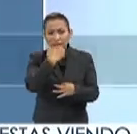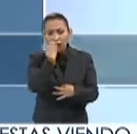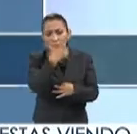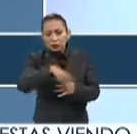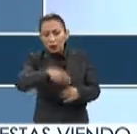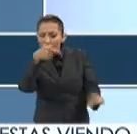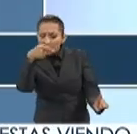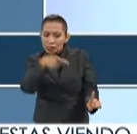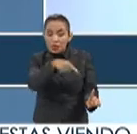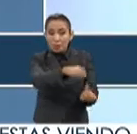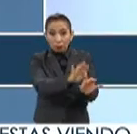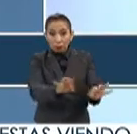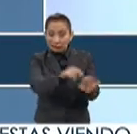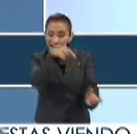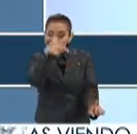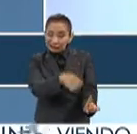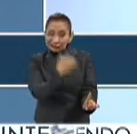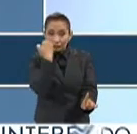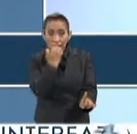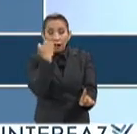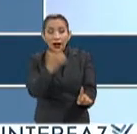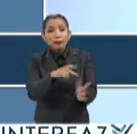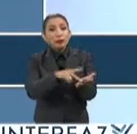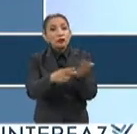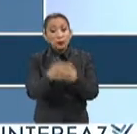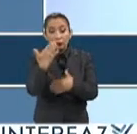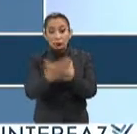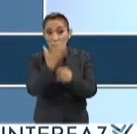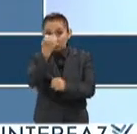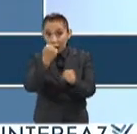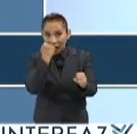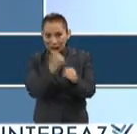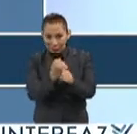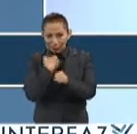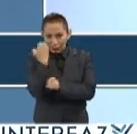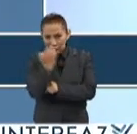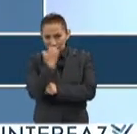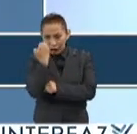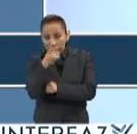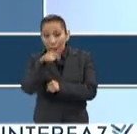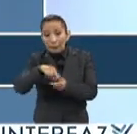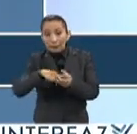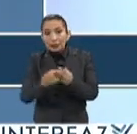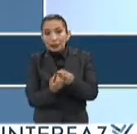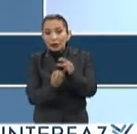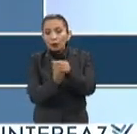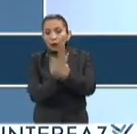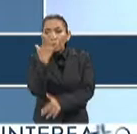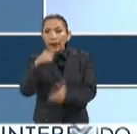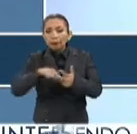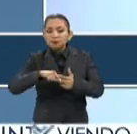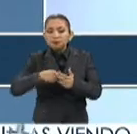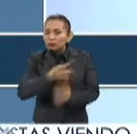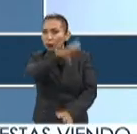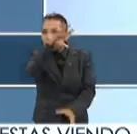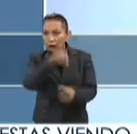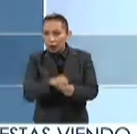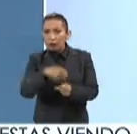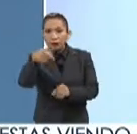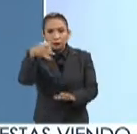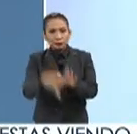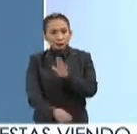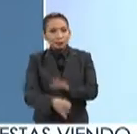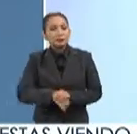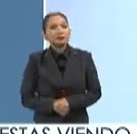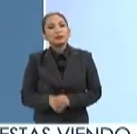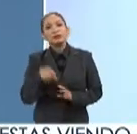escuela es el centro del proyecto. Ya a partir del próximo ciclo escolar entrará este nuevo sistema en vigor a plenitud y